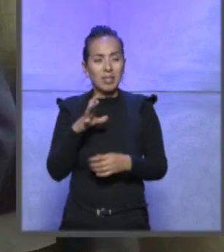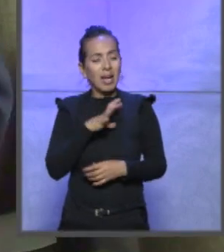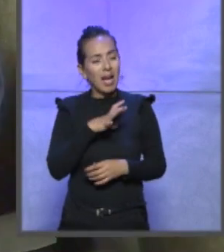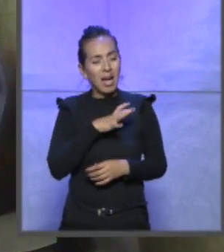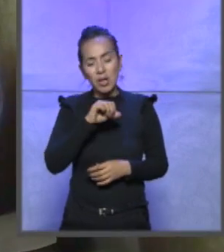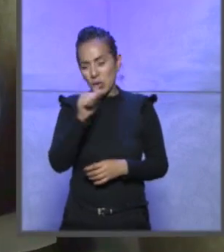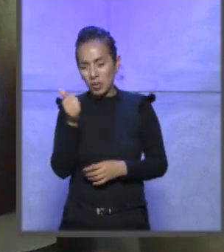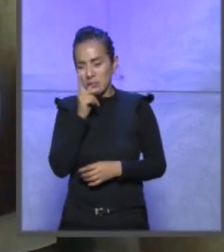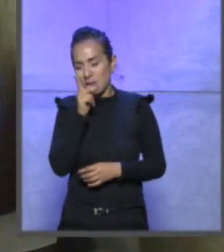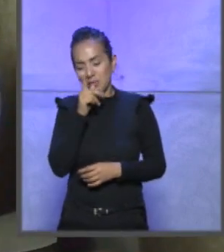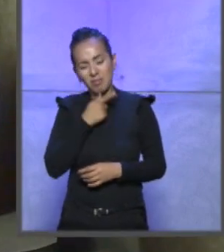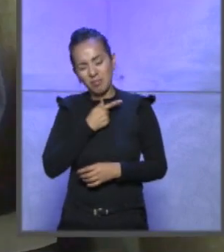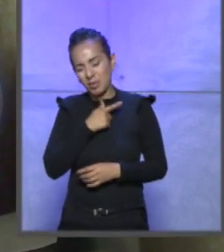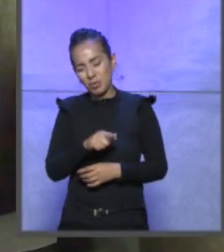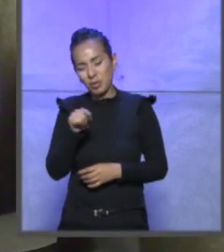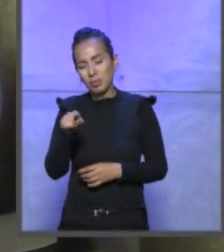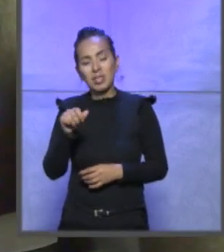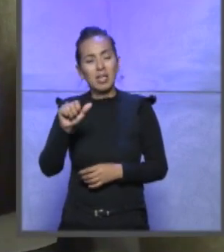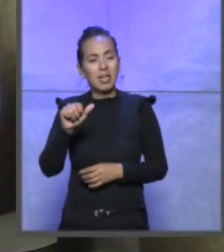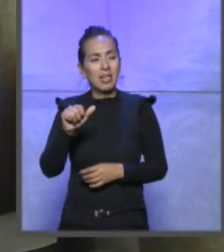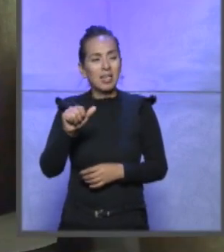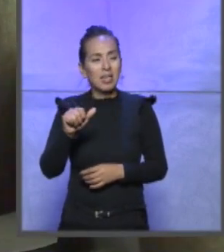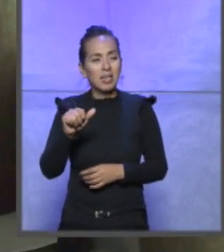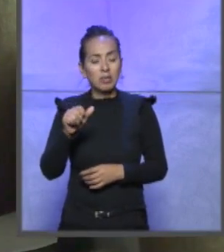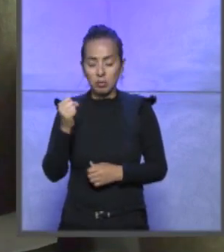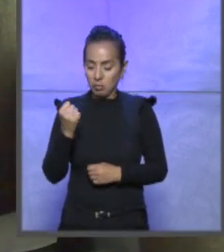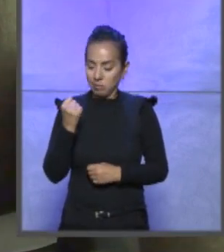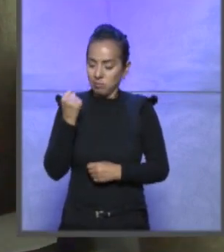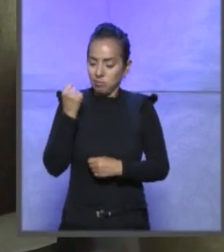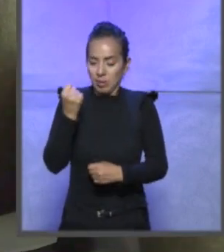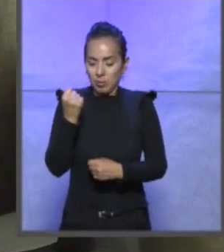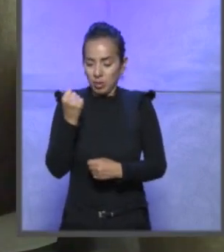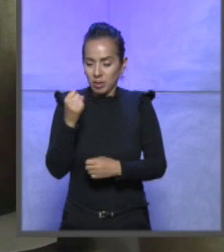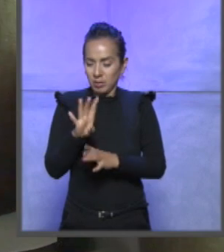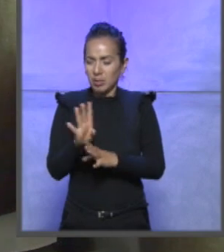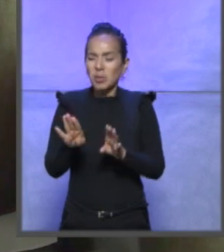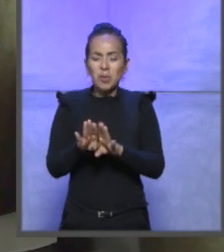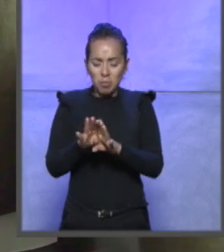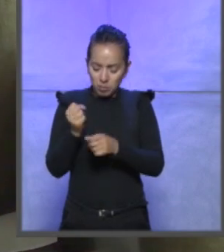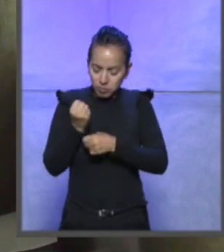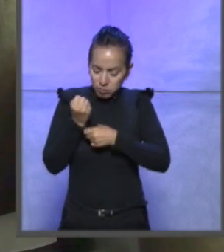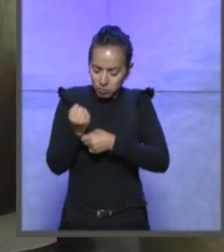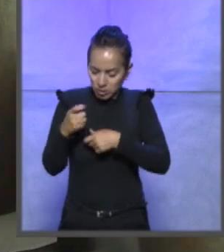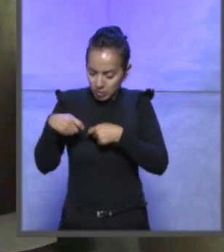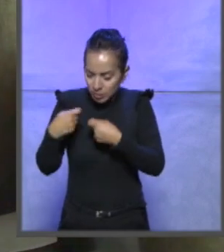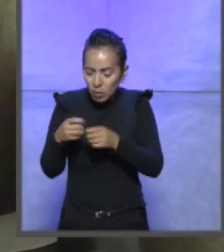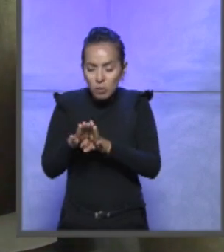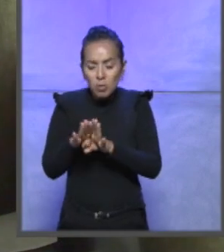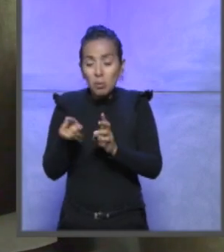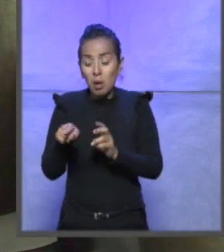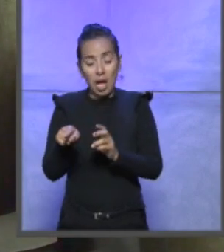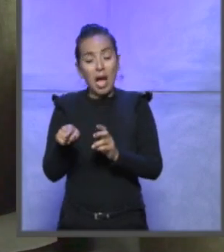otra palabra que tampoco me gusta mucho, pero que es la efectiva, es empoderarse. Pero empoderarse